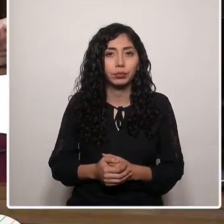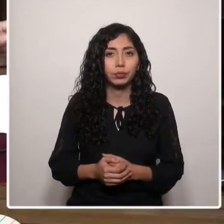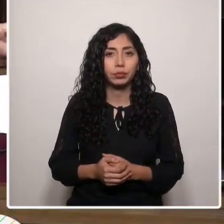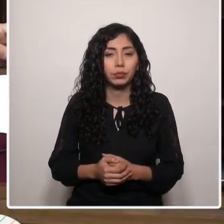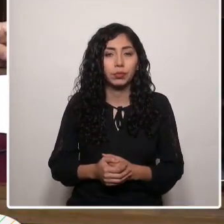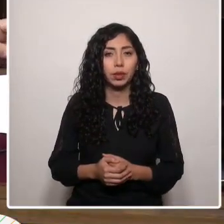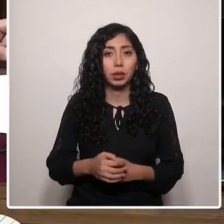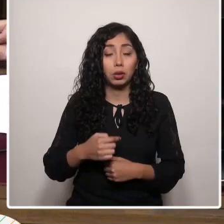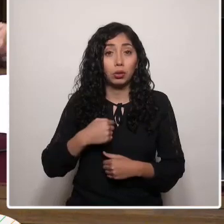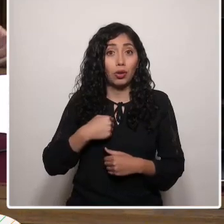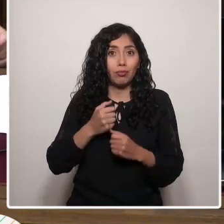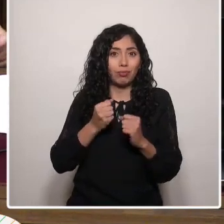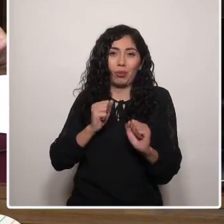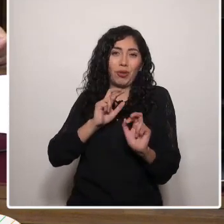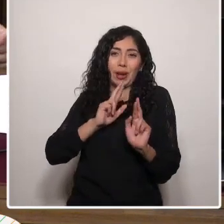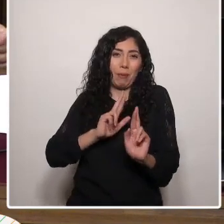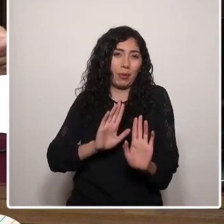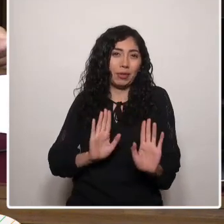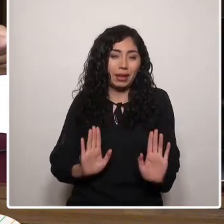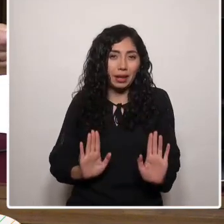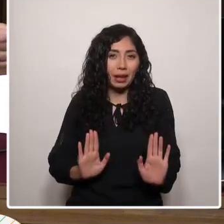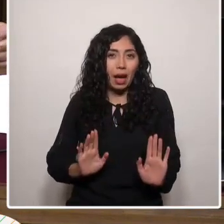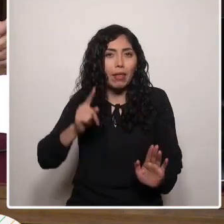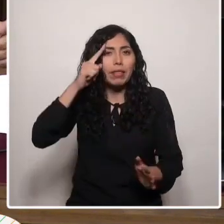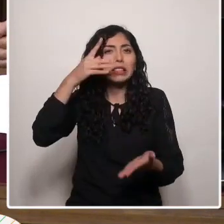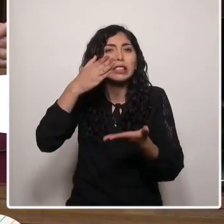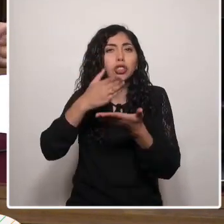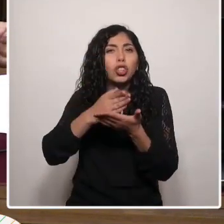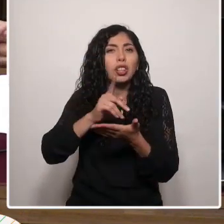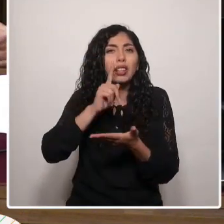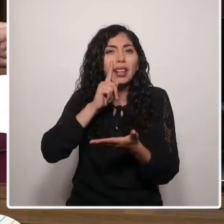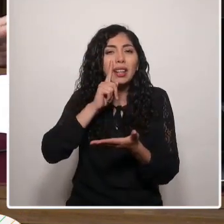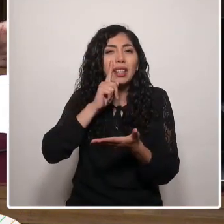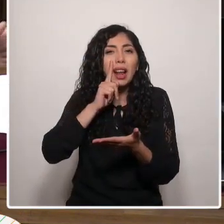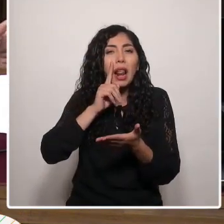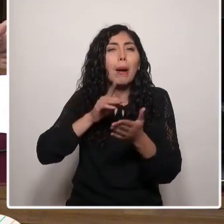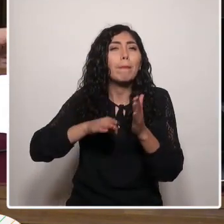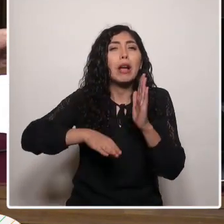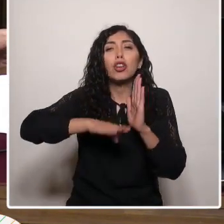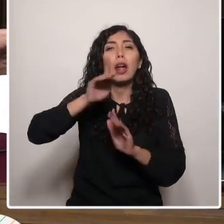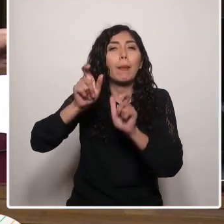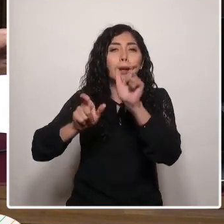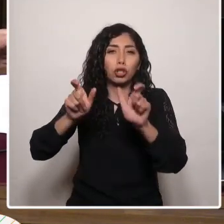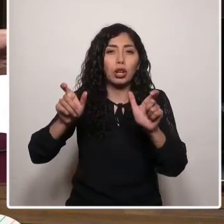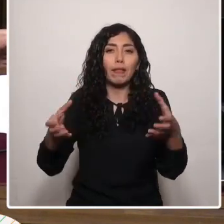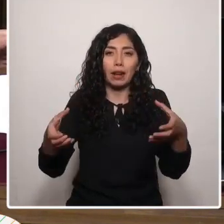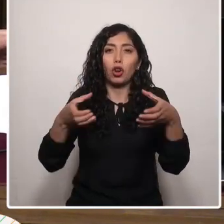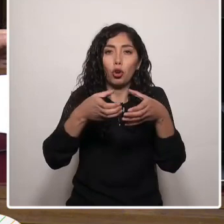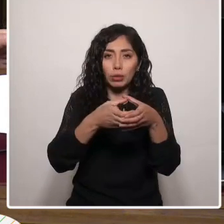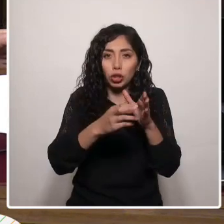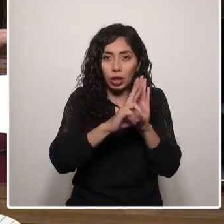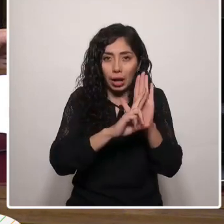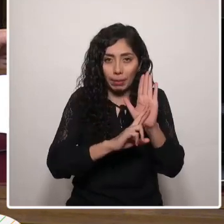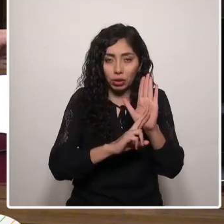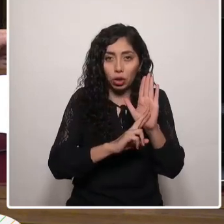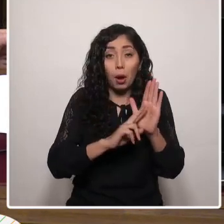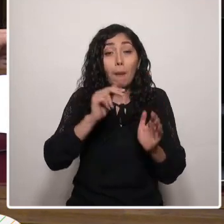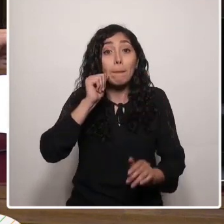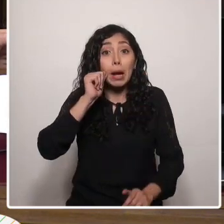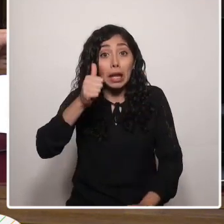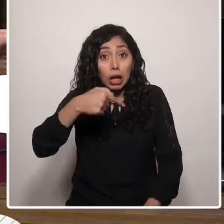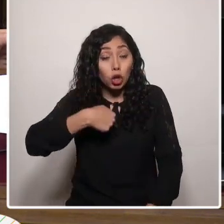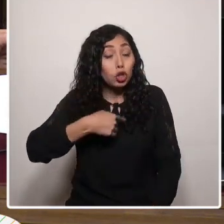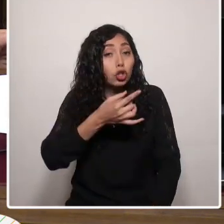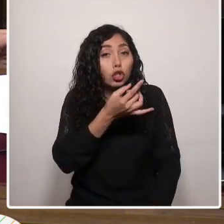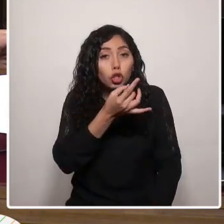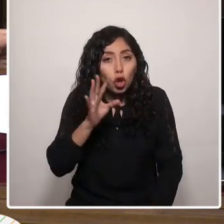Yo no puedo responder a eso. La decisión corresponde a la mayoría de la comisión. Mañana simplemente yo voy a